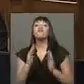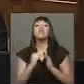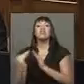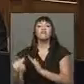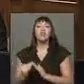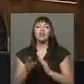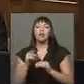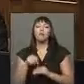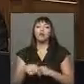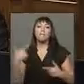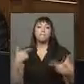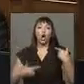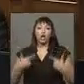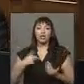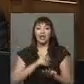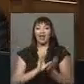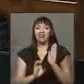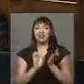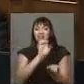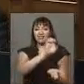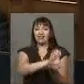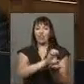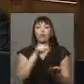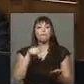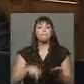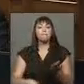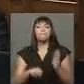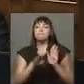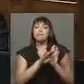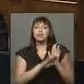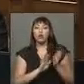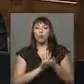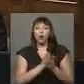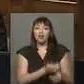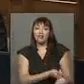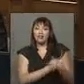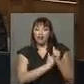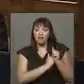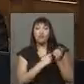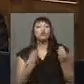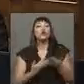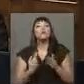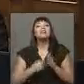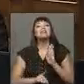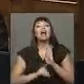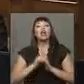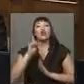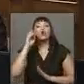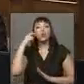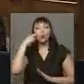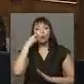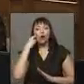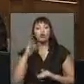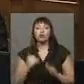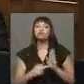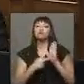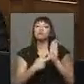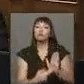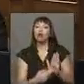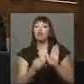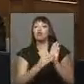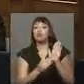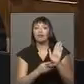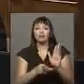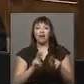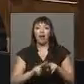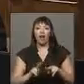esta política de Estado. Medidas como esta y desafíos como los que el Informe de Desarrollo Humano precedentemente citado establecen